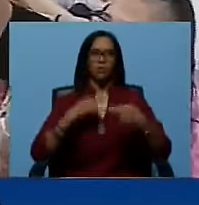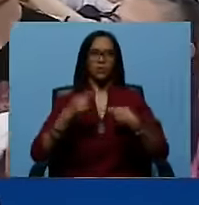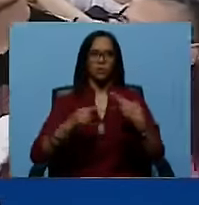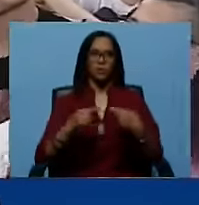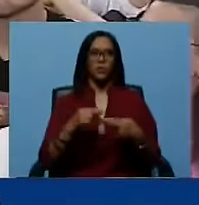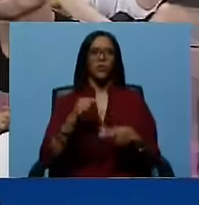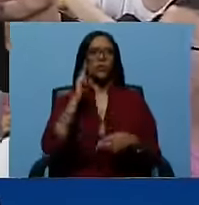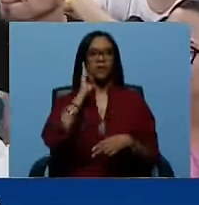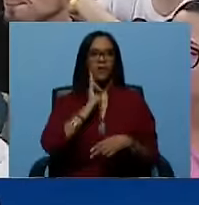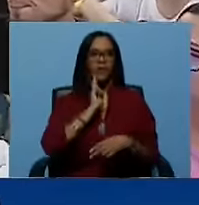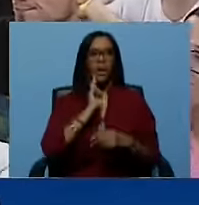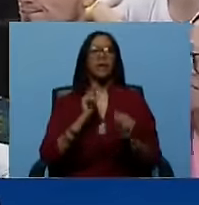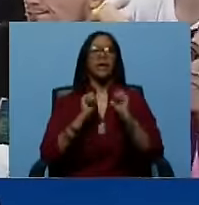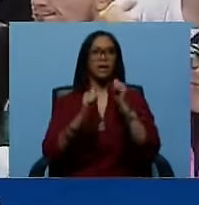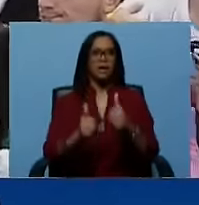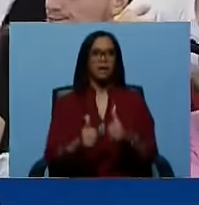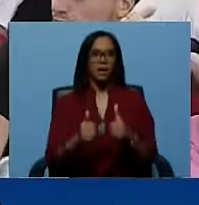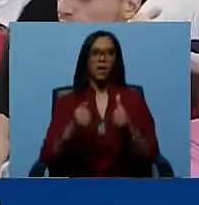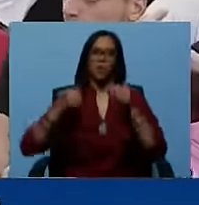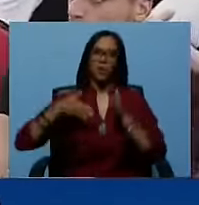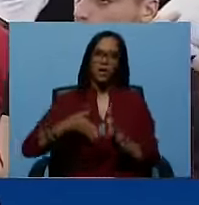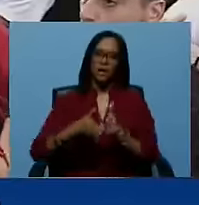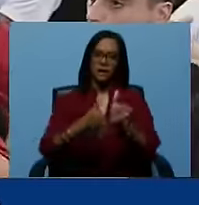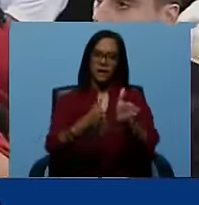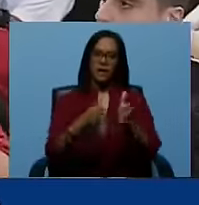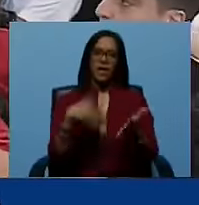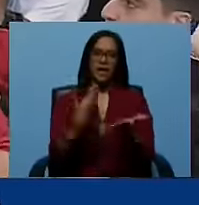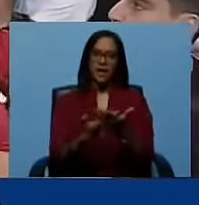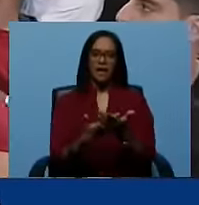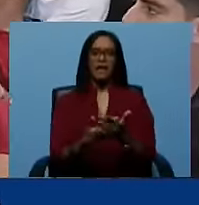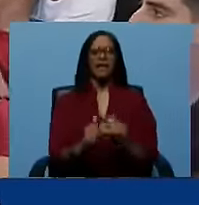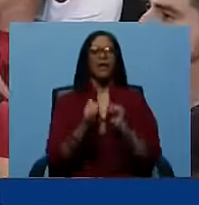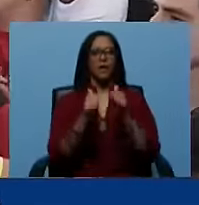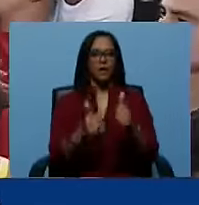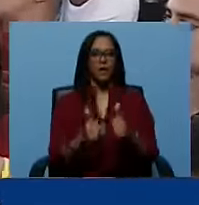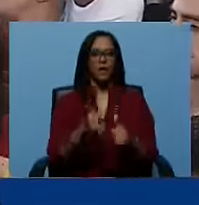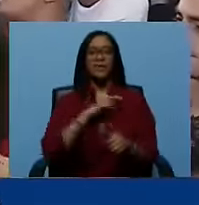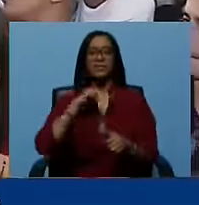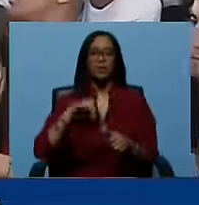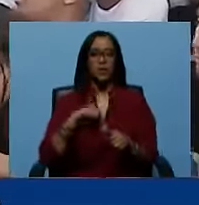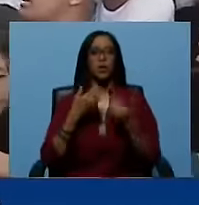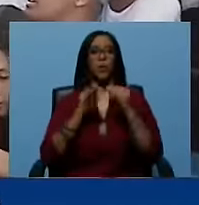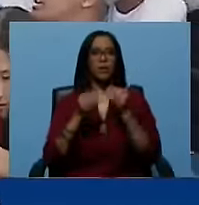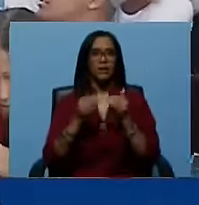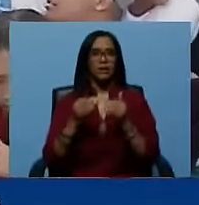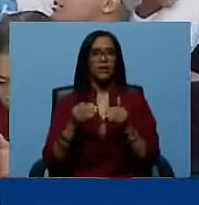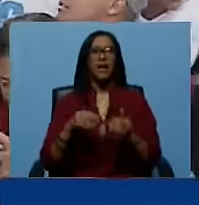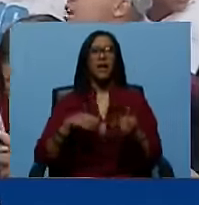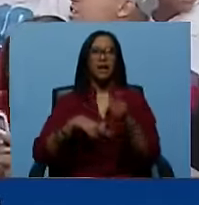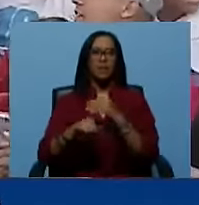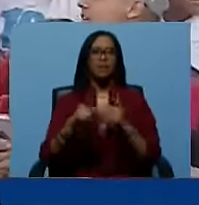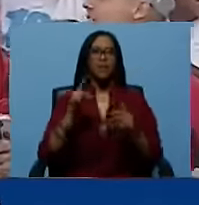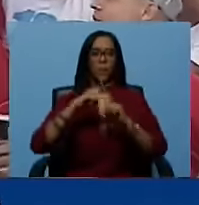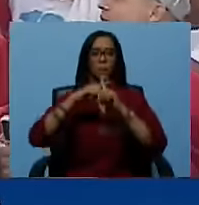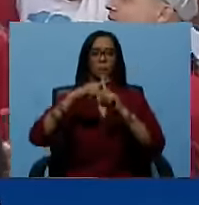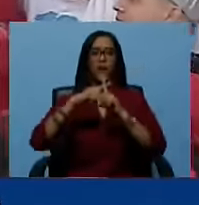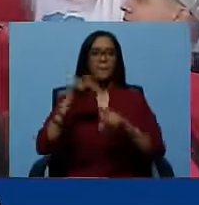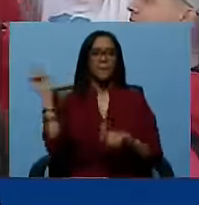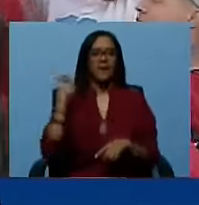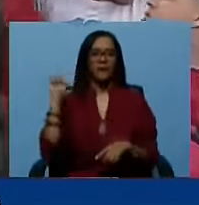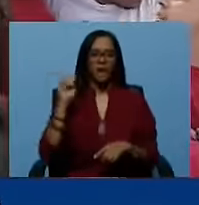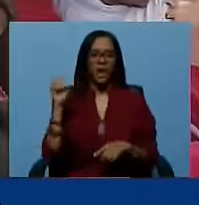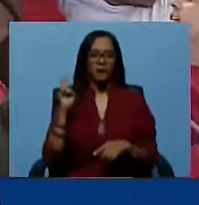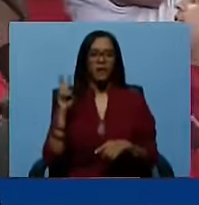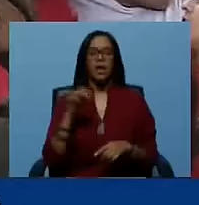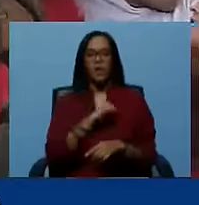Hemos iniciado una ruta hacia el origen, hacia nuestros valores, hacia lo afirmativo venezolano, a lo